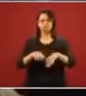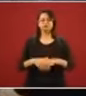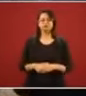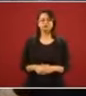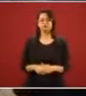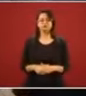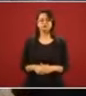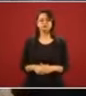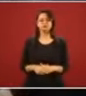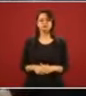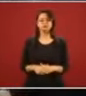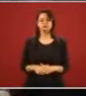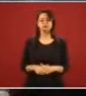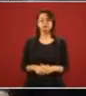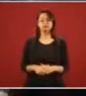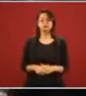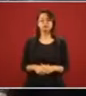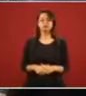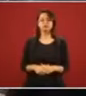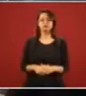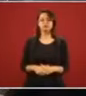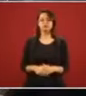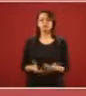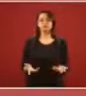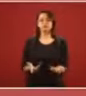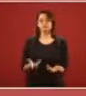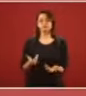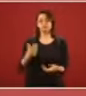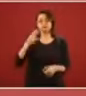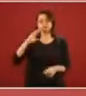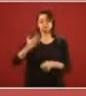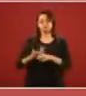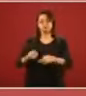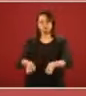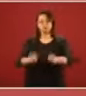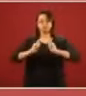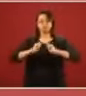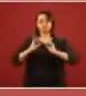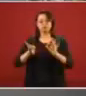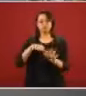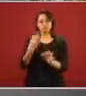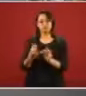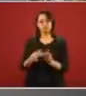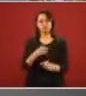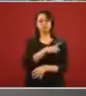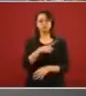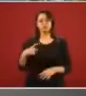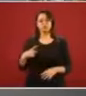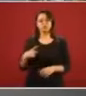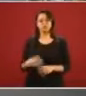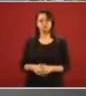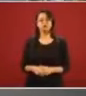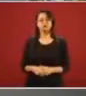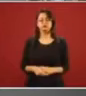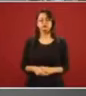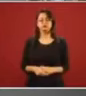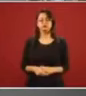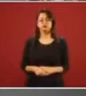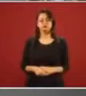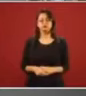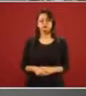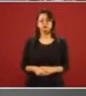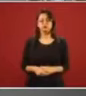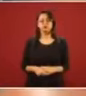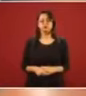esa es nuestra función, es nuestro deber. La propuesta del fiscal es eliminar los obstáculos